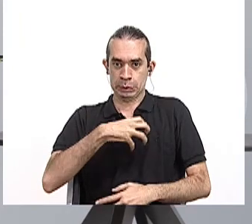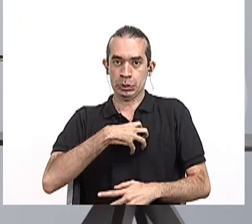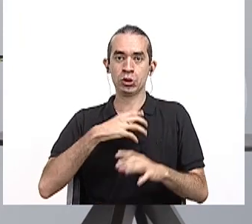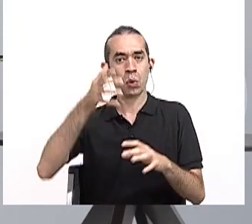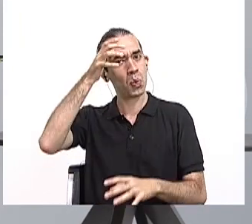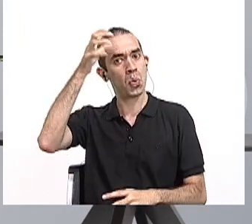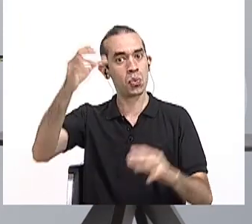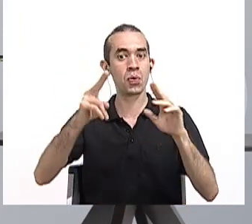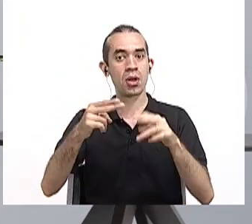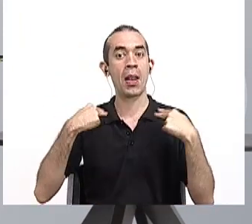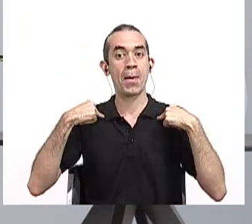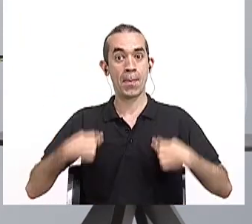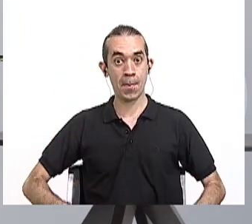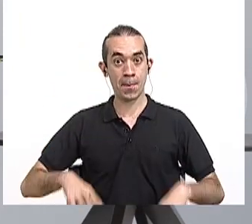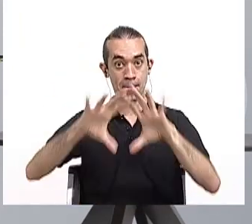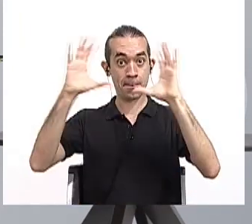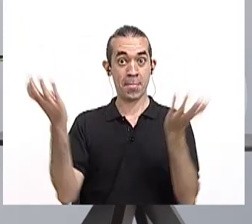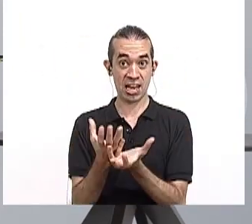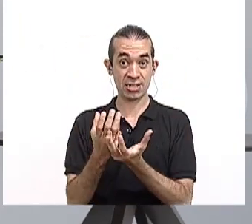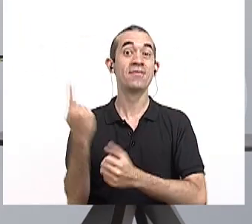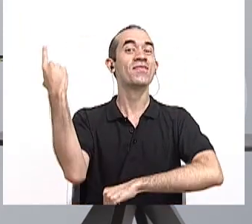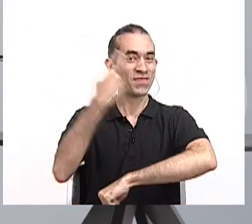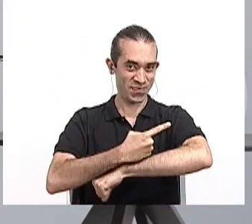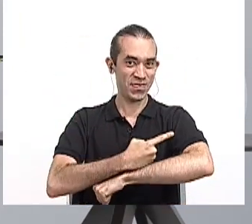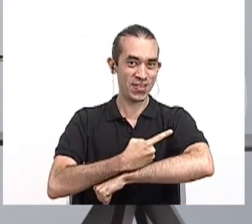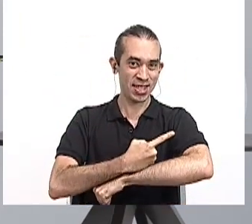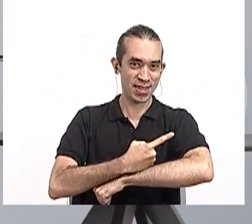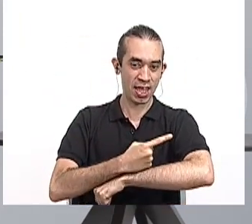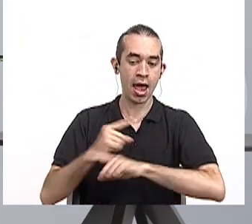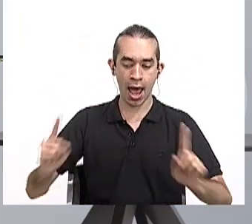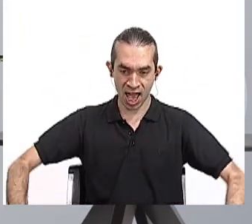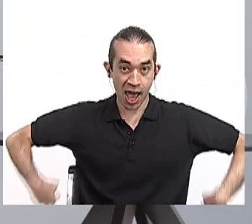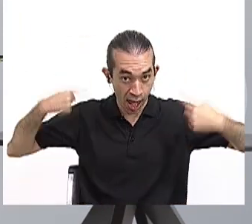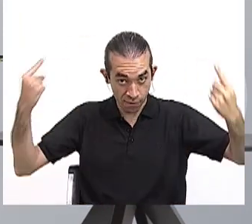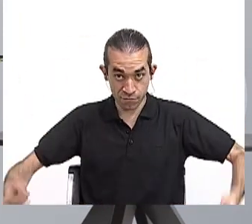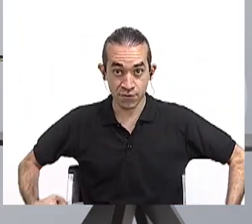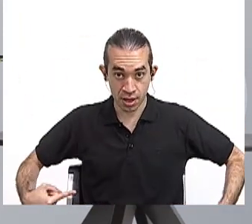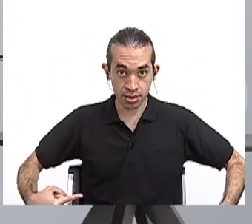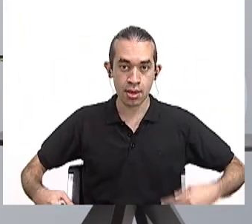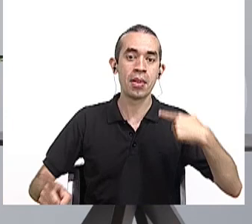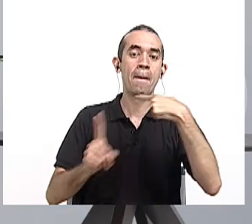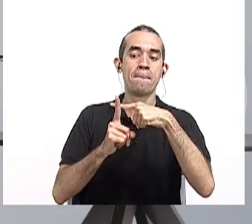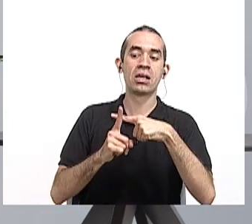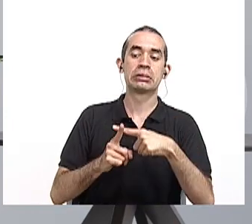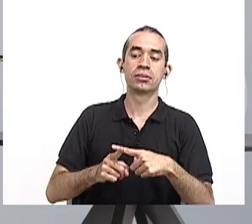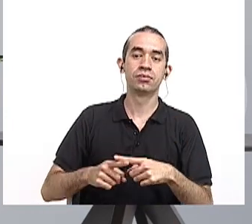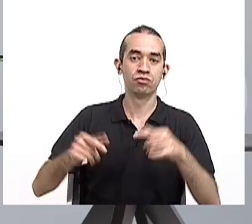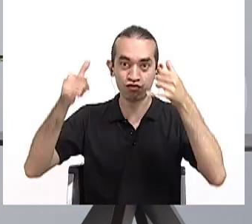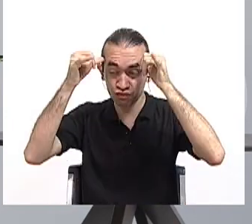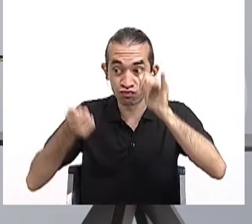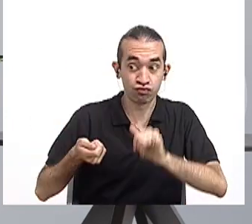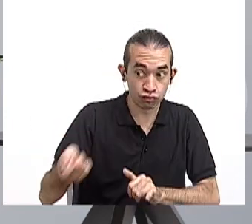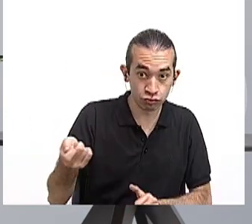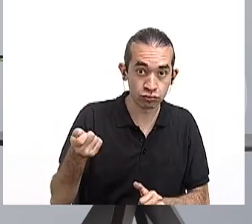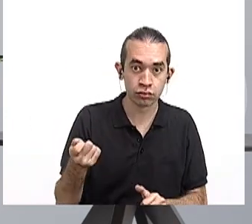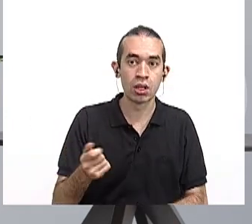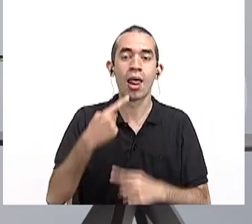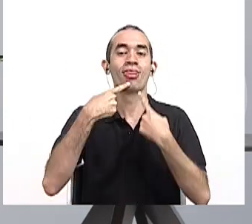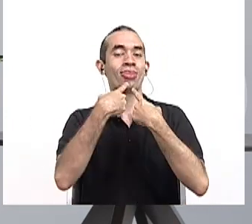la Humanidad. En esa fecha, el boyeo y la carreta fueron declarados Patrimonio de la